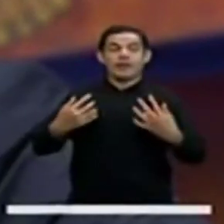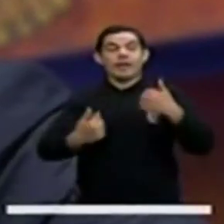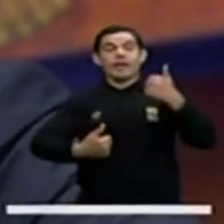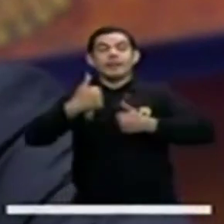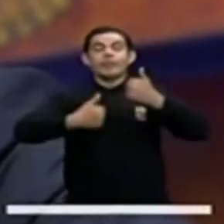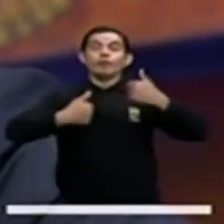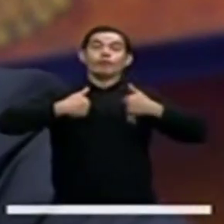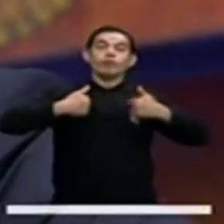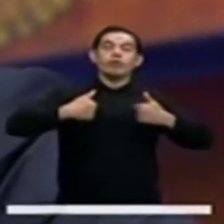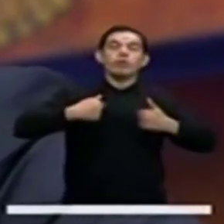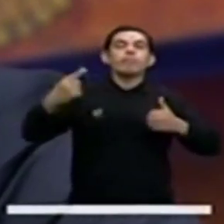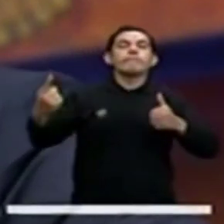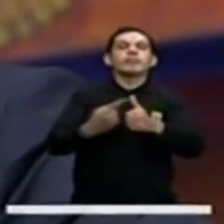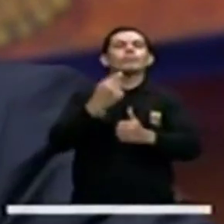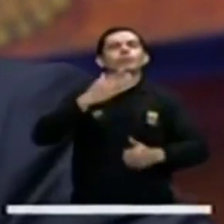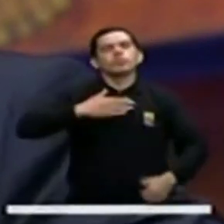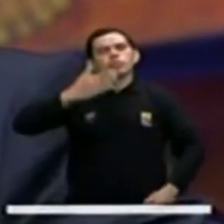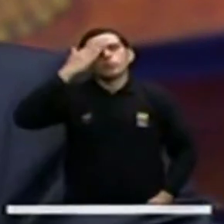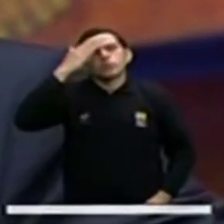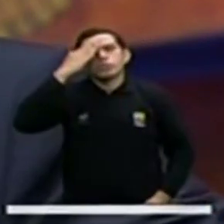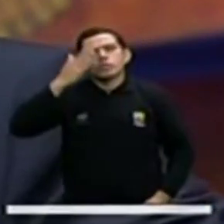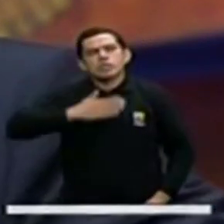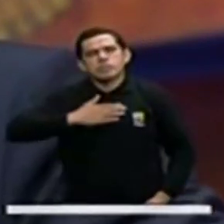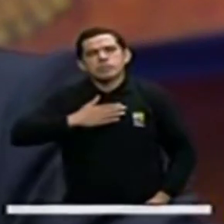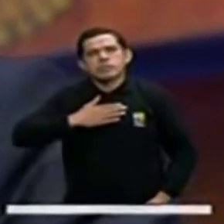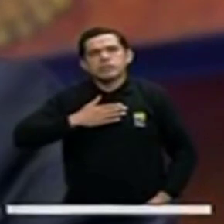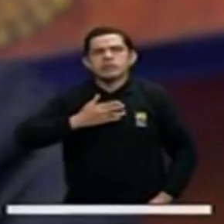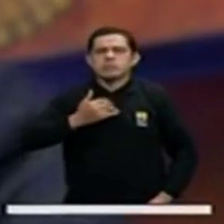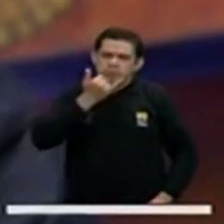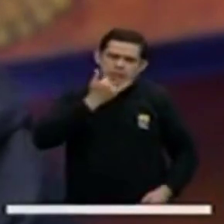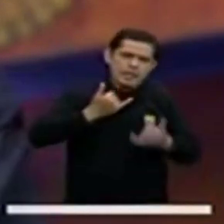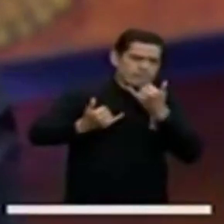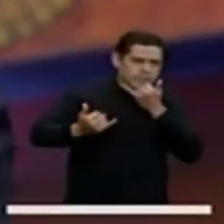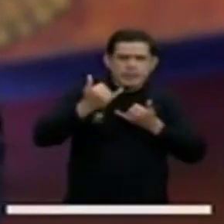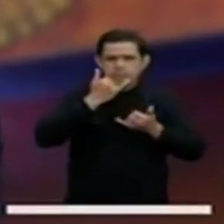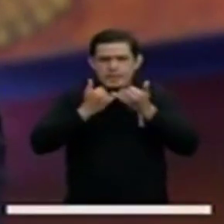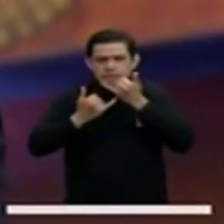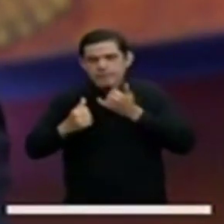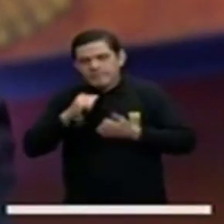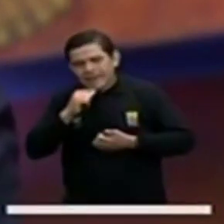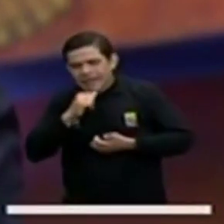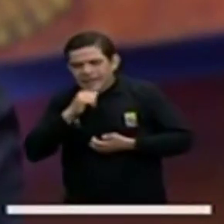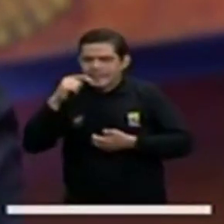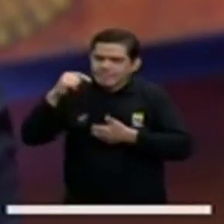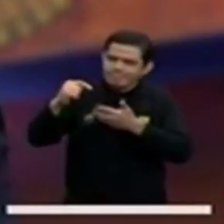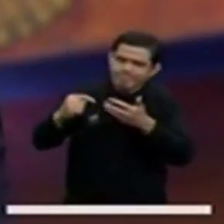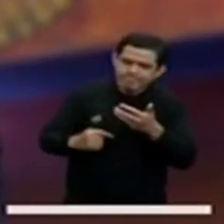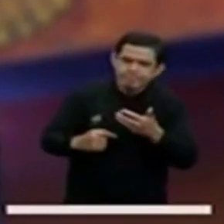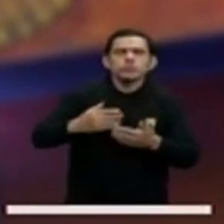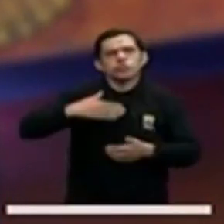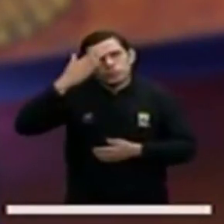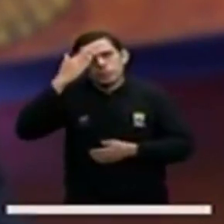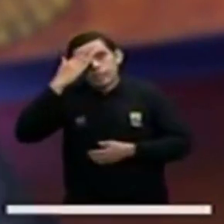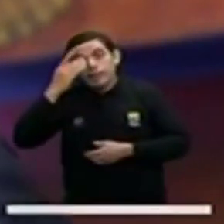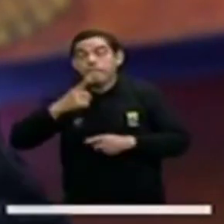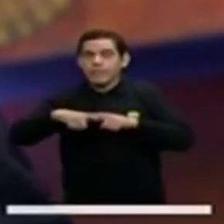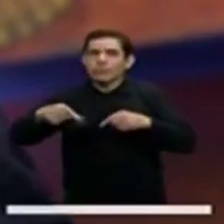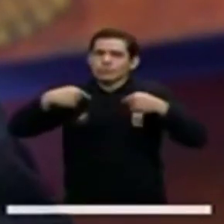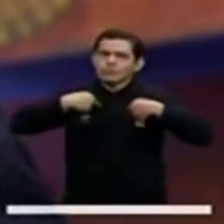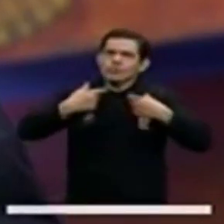en estar consciente de cada uno de mis defectos y asimismo soy el primero en tratar